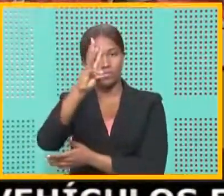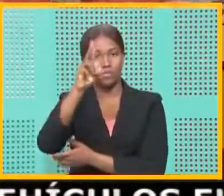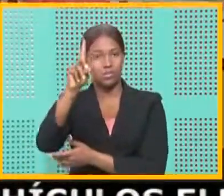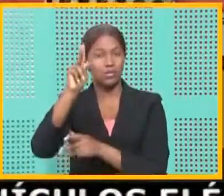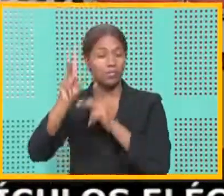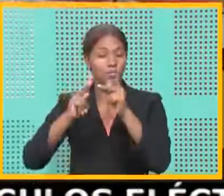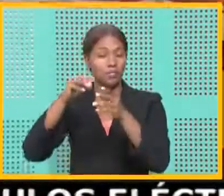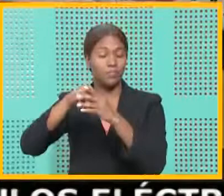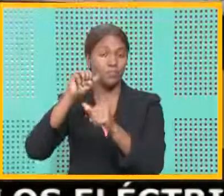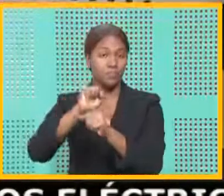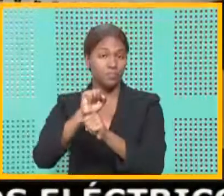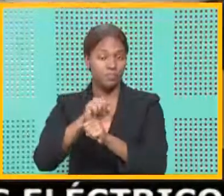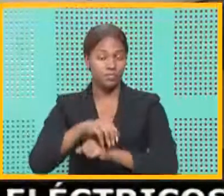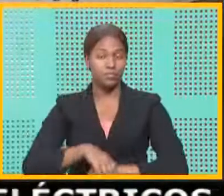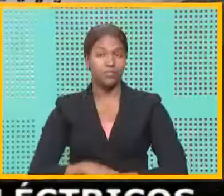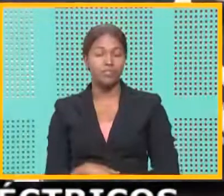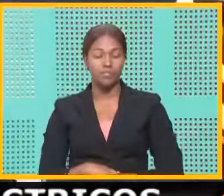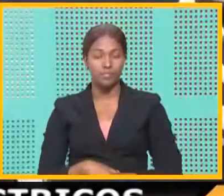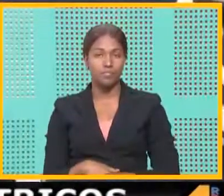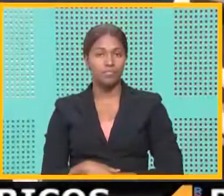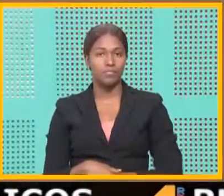218.661 personal de tripulación.